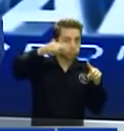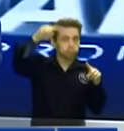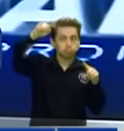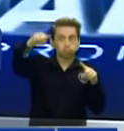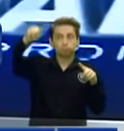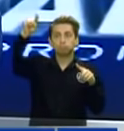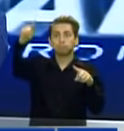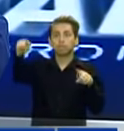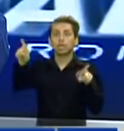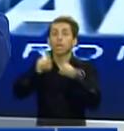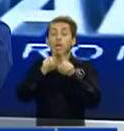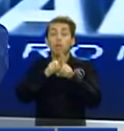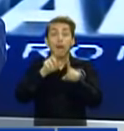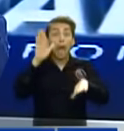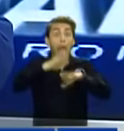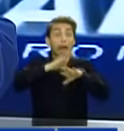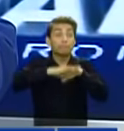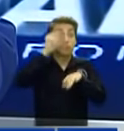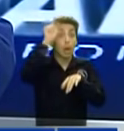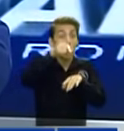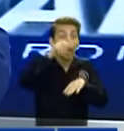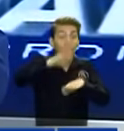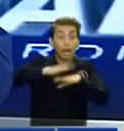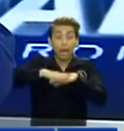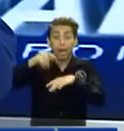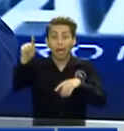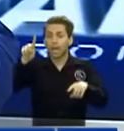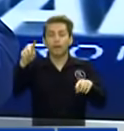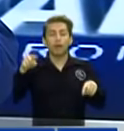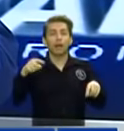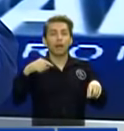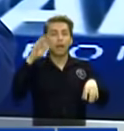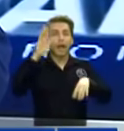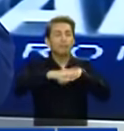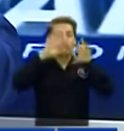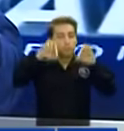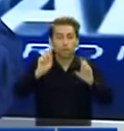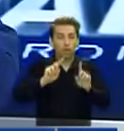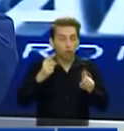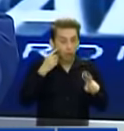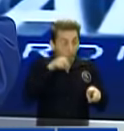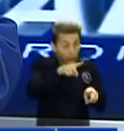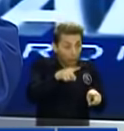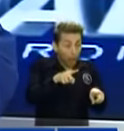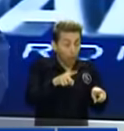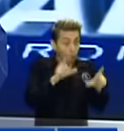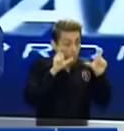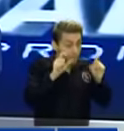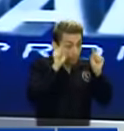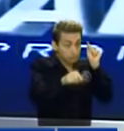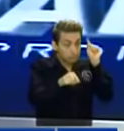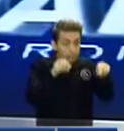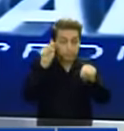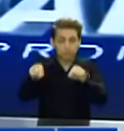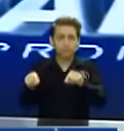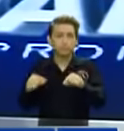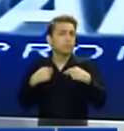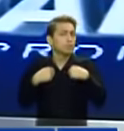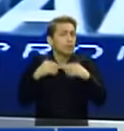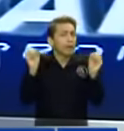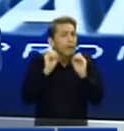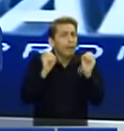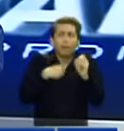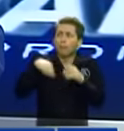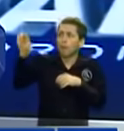banderitas amarillas que se están levantando ahí, que tenemos que tener cuidado. Si yo no tengo que hacer en Misco, no voy. Si no tengo nada que ir a hacer a Villanueva, no